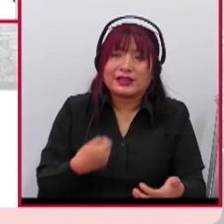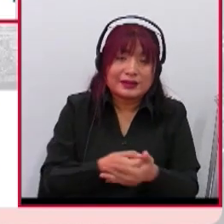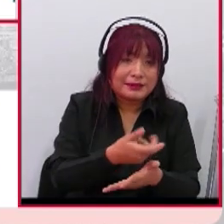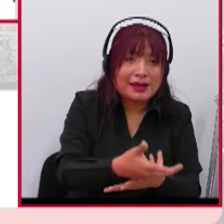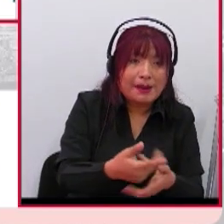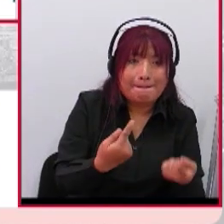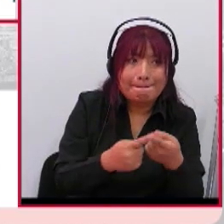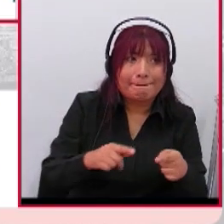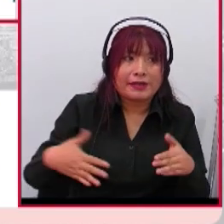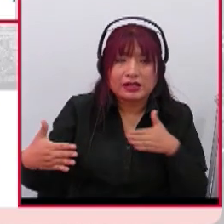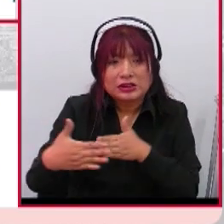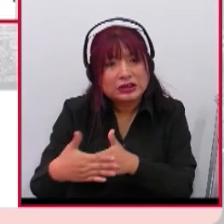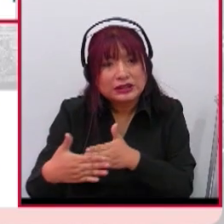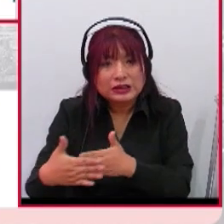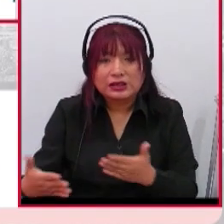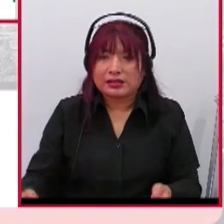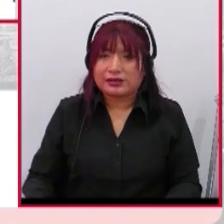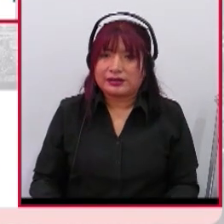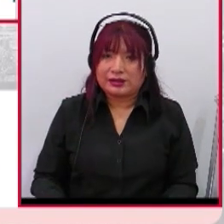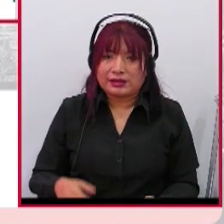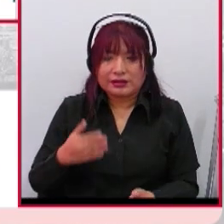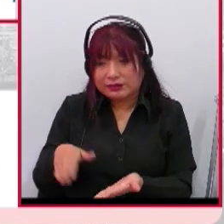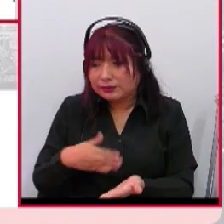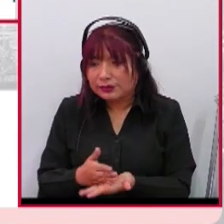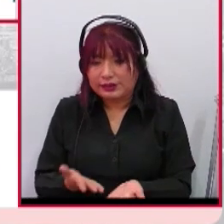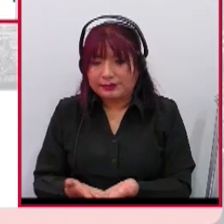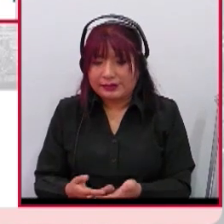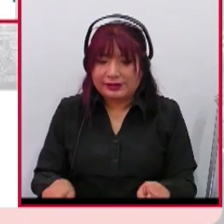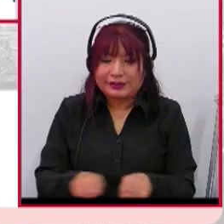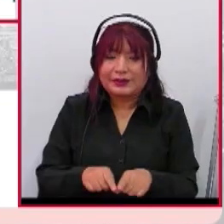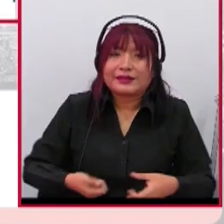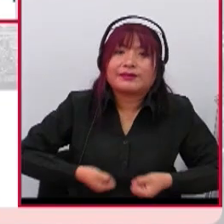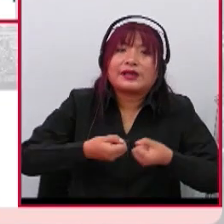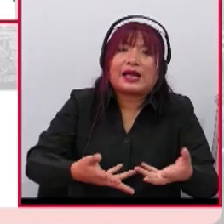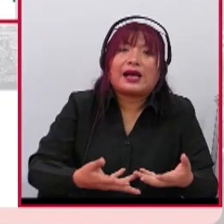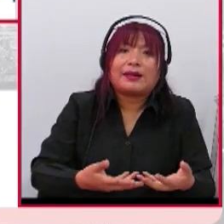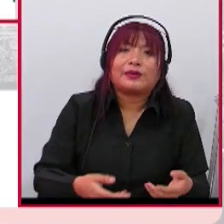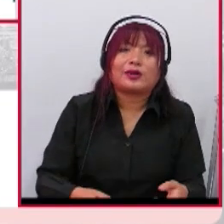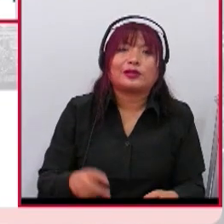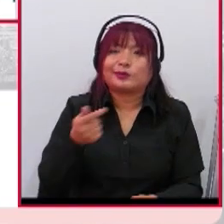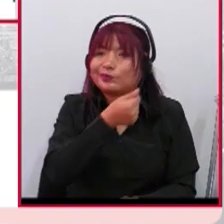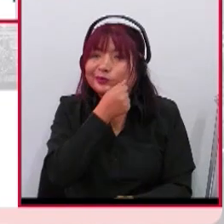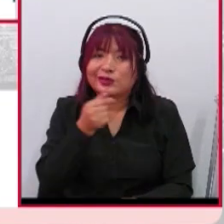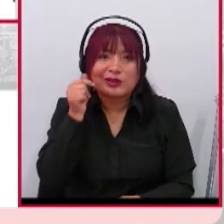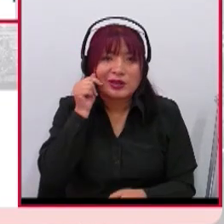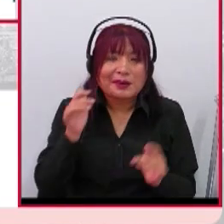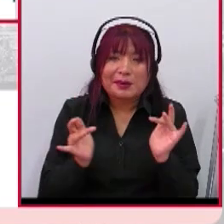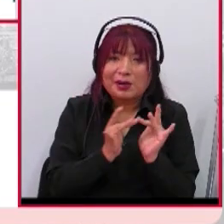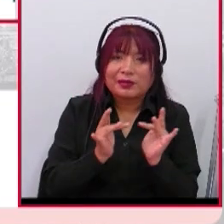brecha. ¿Qué dejamos a la industria? Los gemelos digitales, como una ventaja competitiva, como para hacerte